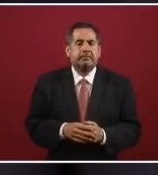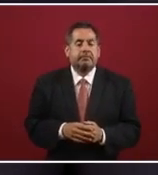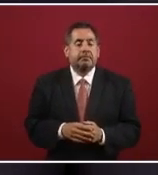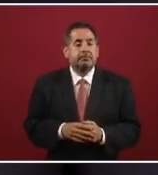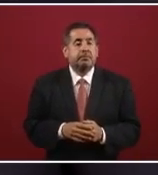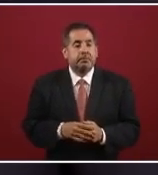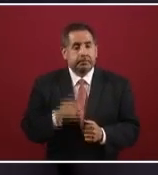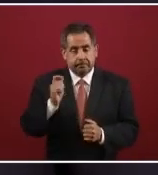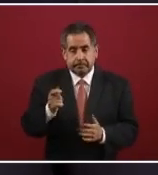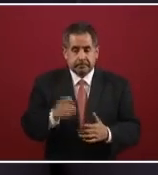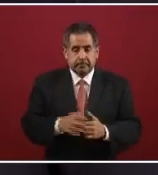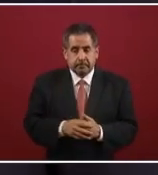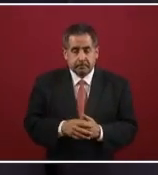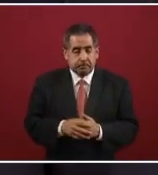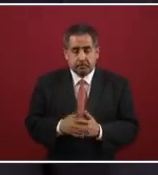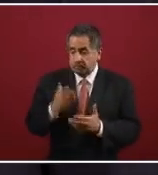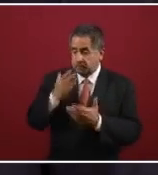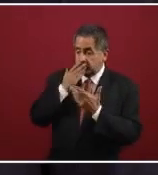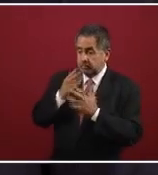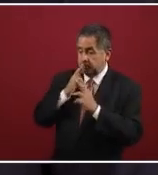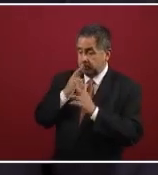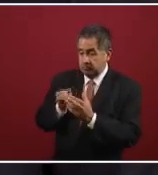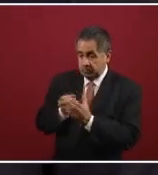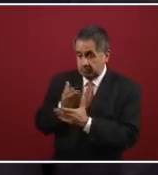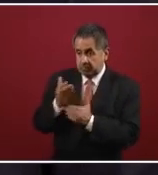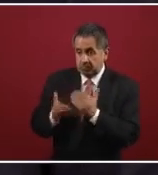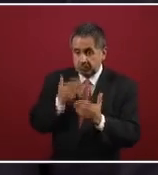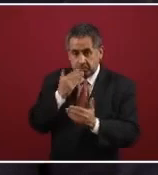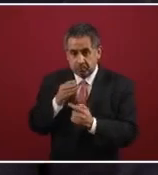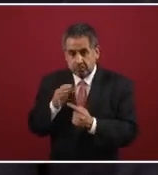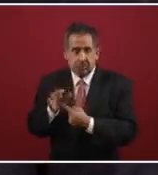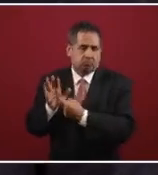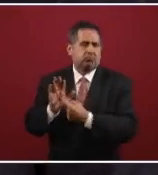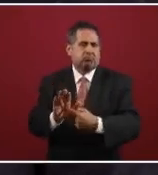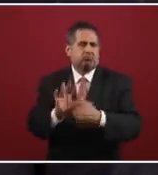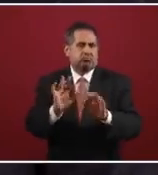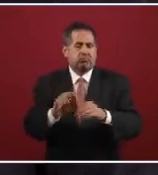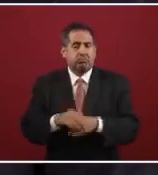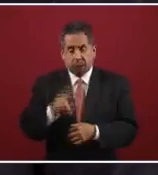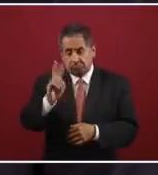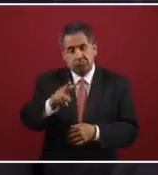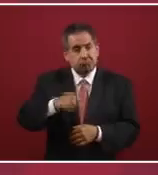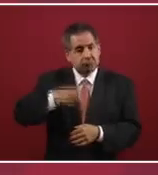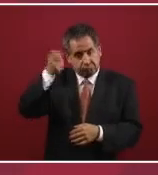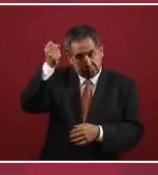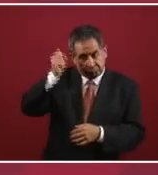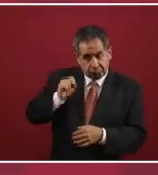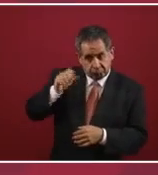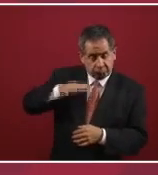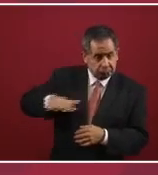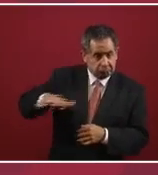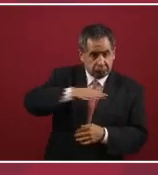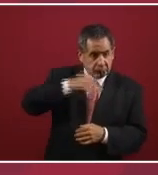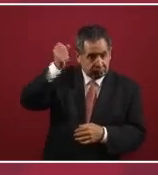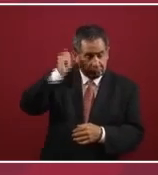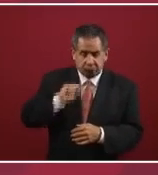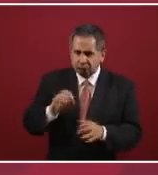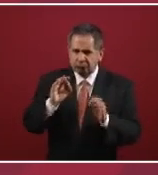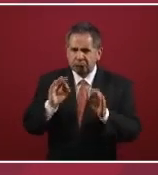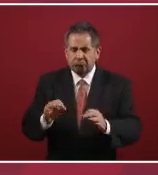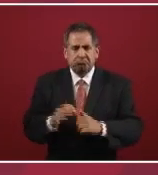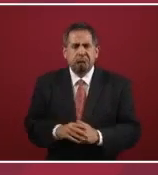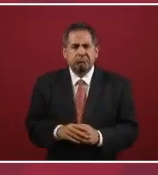hay buenos resultados si en el caso de sinaloa no